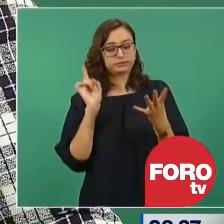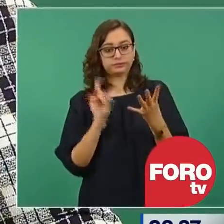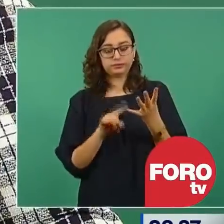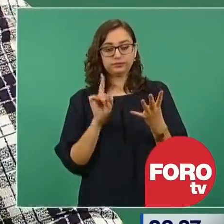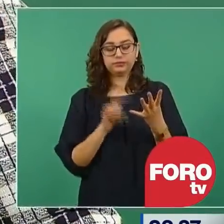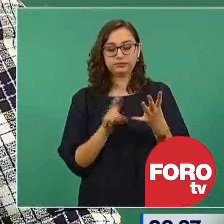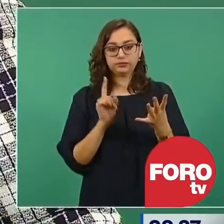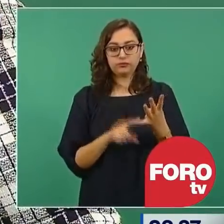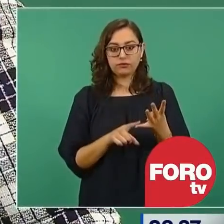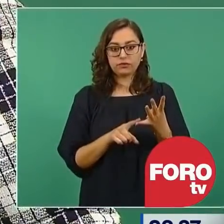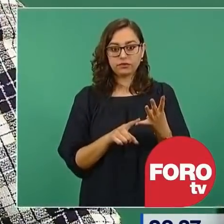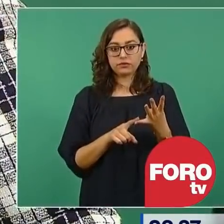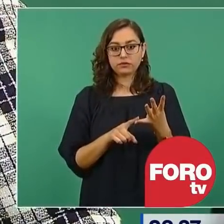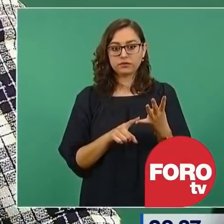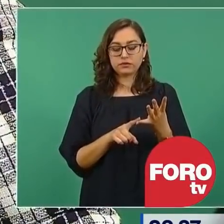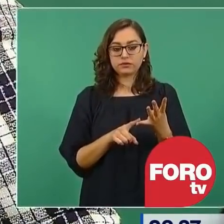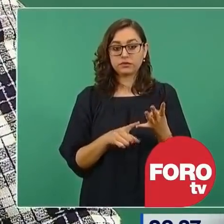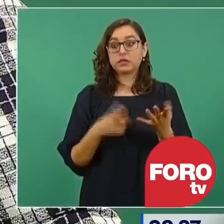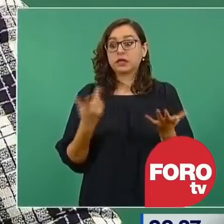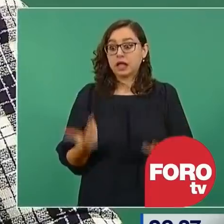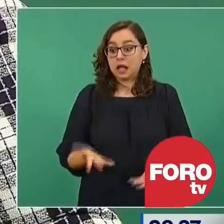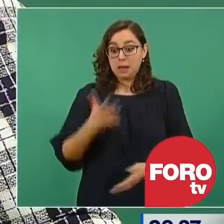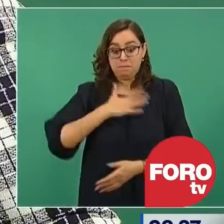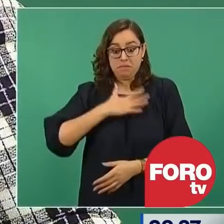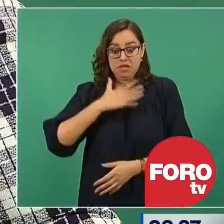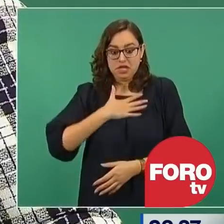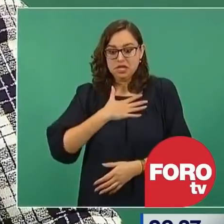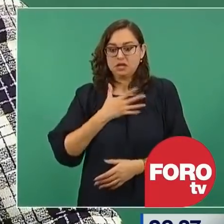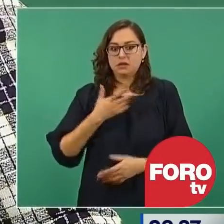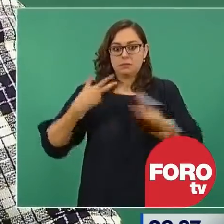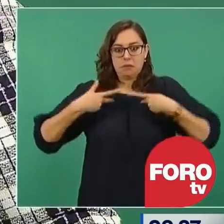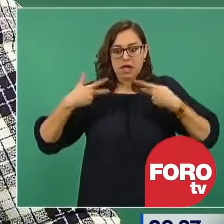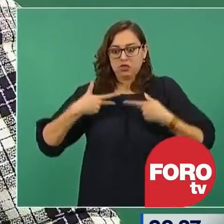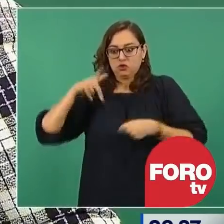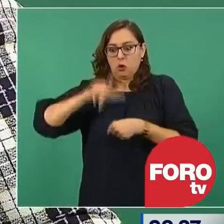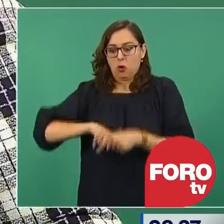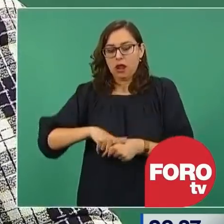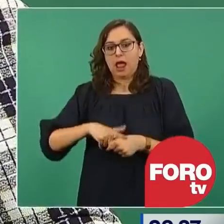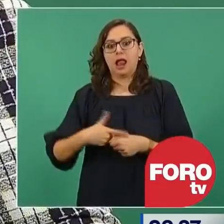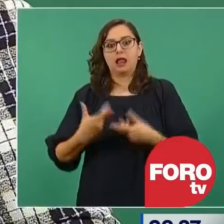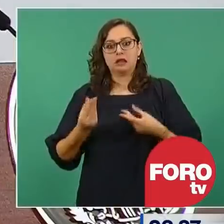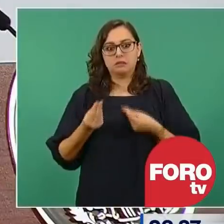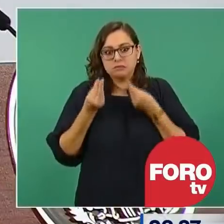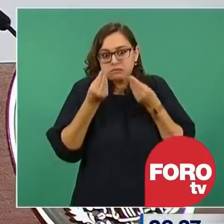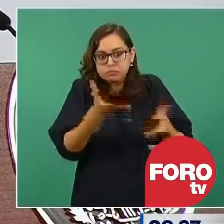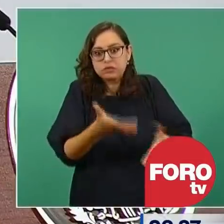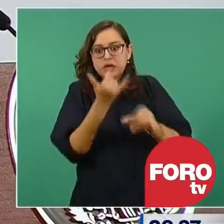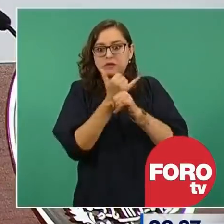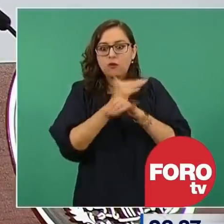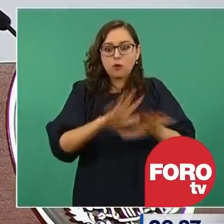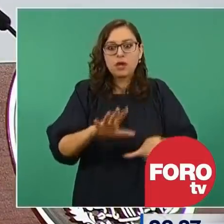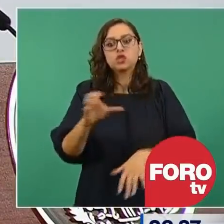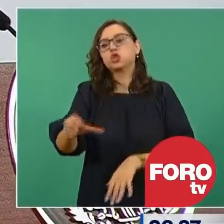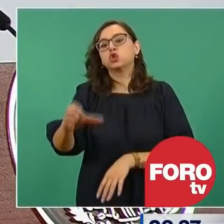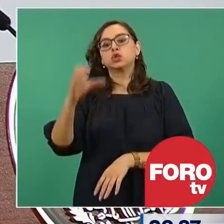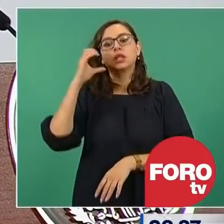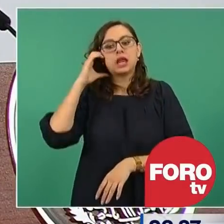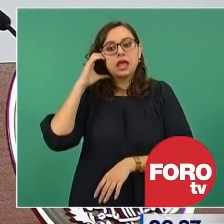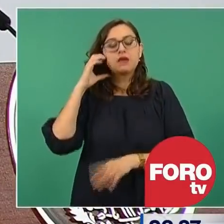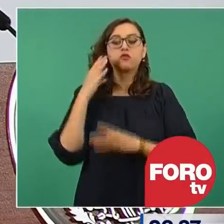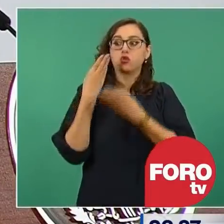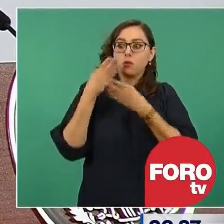no proporcionar datos personales ni datos telefónicos ni datos